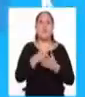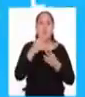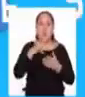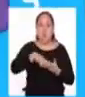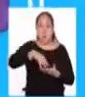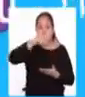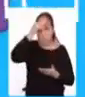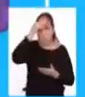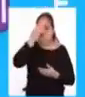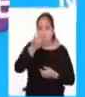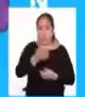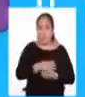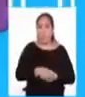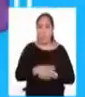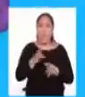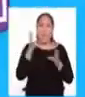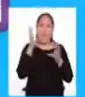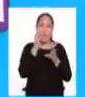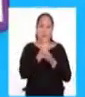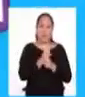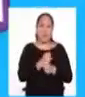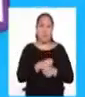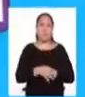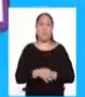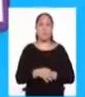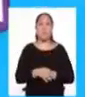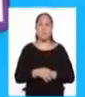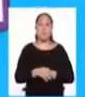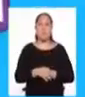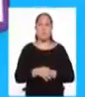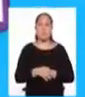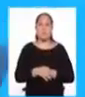verlo. Resumiendo.